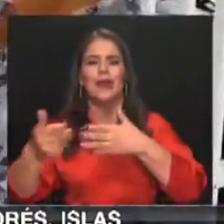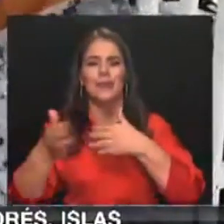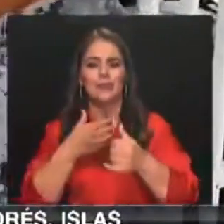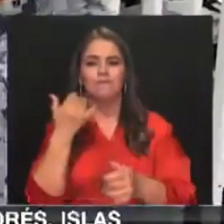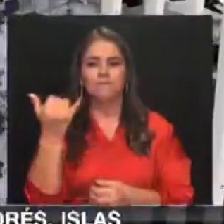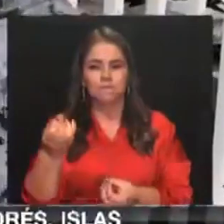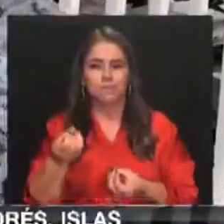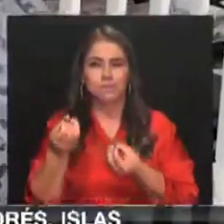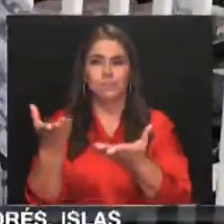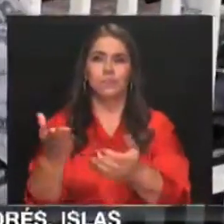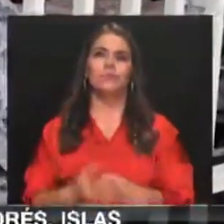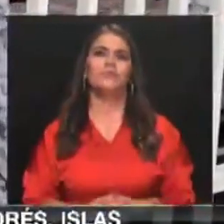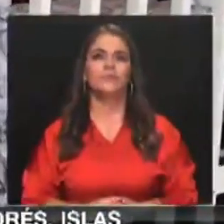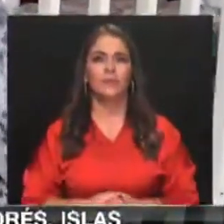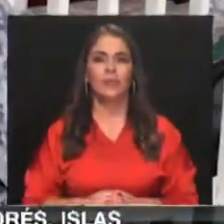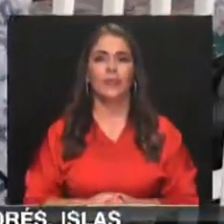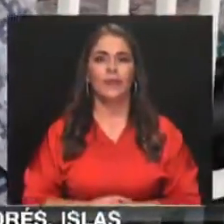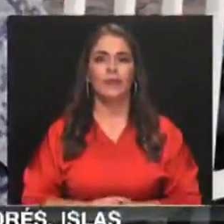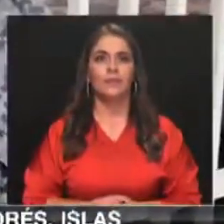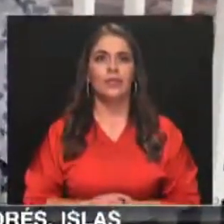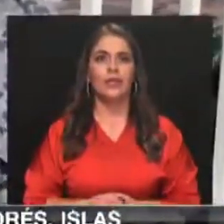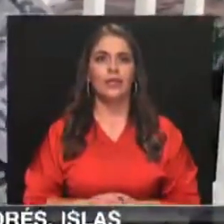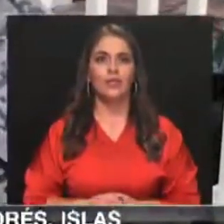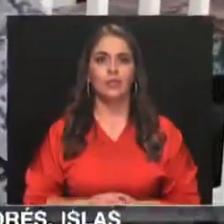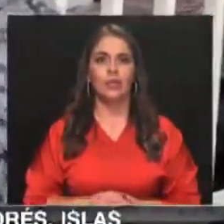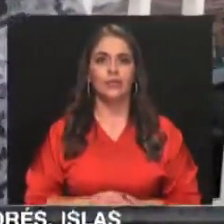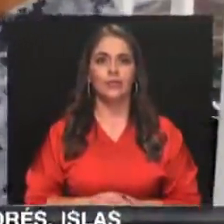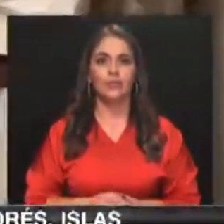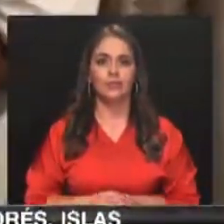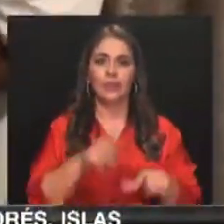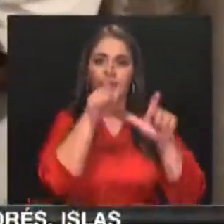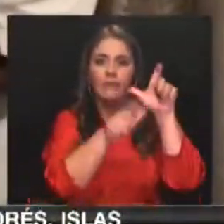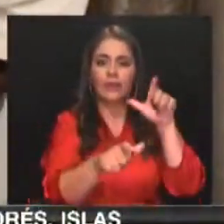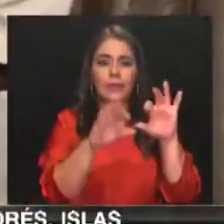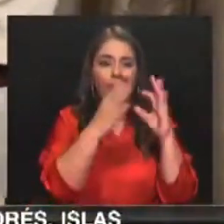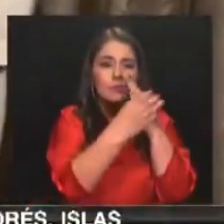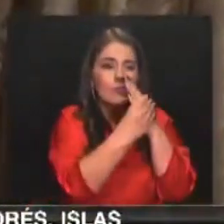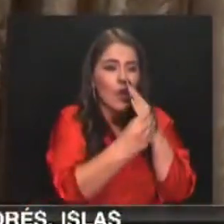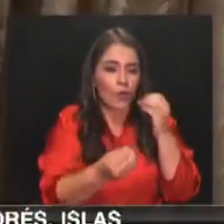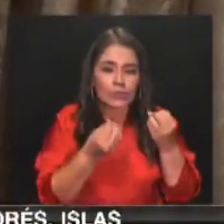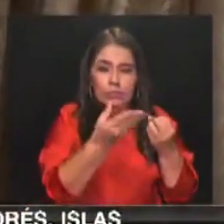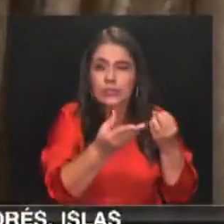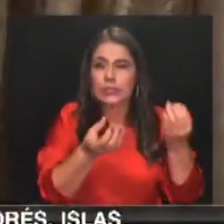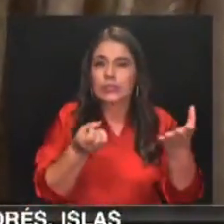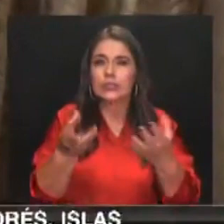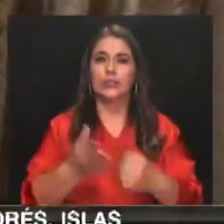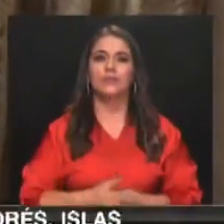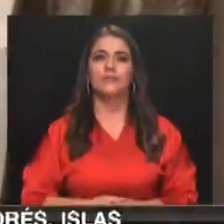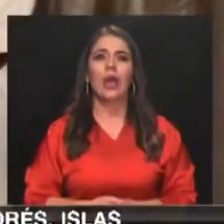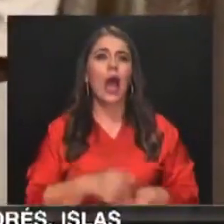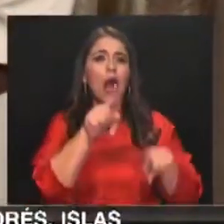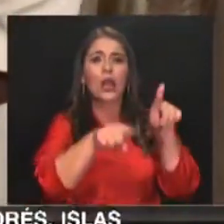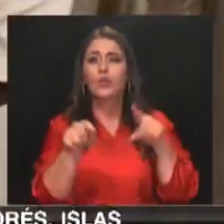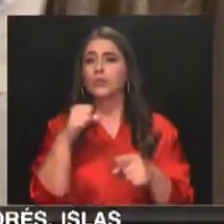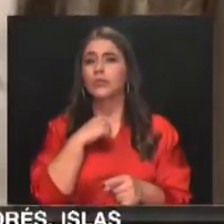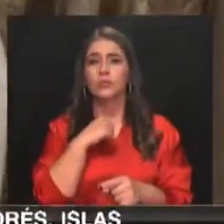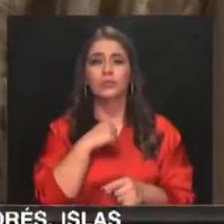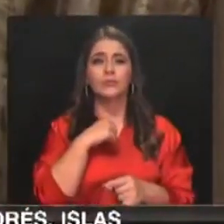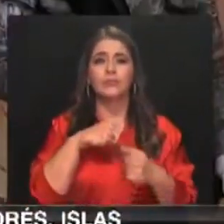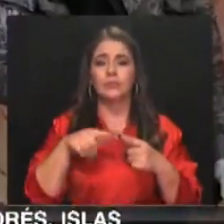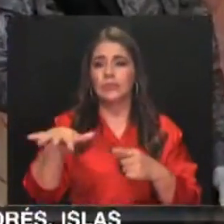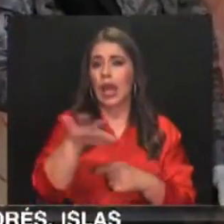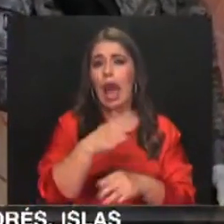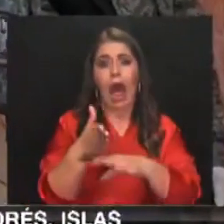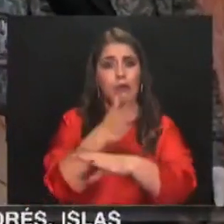cuarentena. Las ayudas fueron entregadas a familias de escasos recursos, donde priorizaron aquellas que no habían recibido ningún tipo de